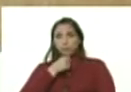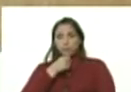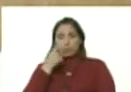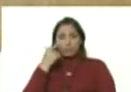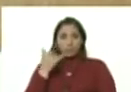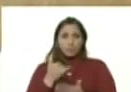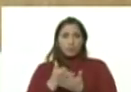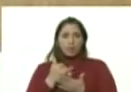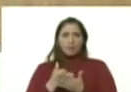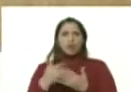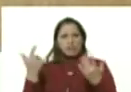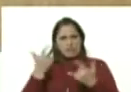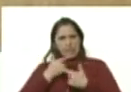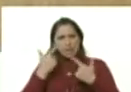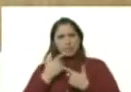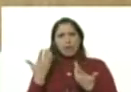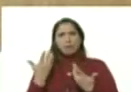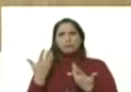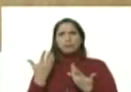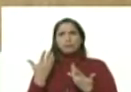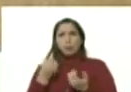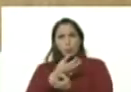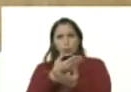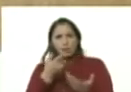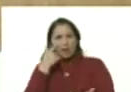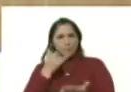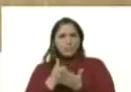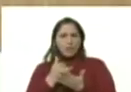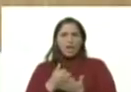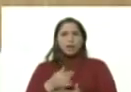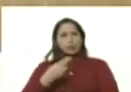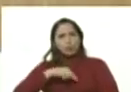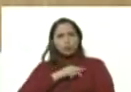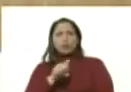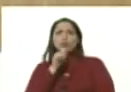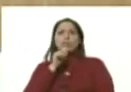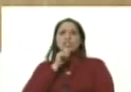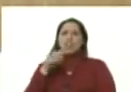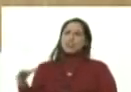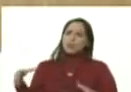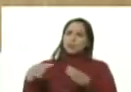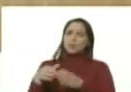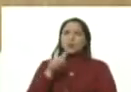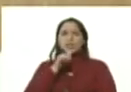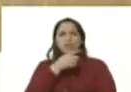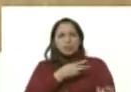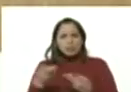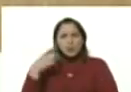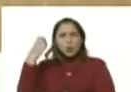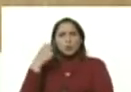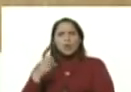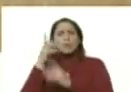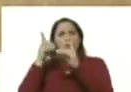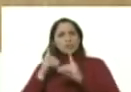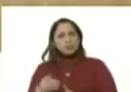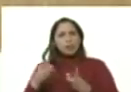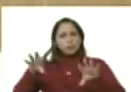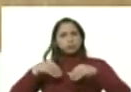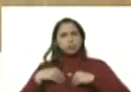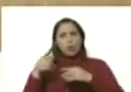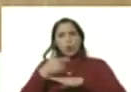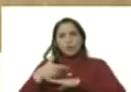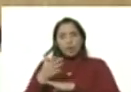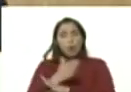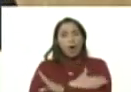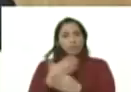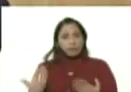va hablando, insisto. Vean ustedes con quién nos reunimos en Europa, quién nos recibió en Europa, qué decisiones han tomado esos gobiernos